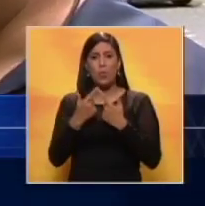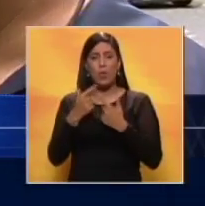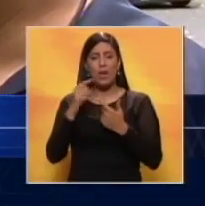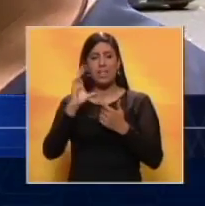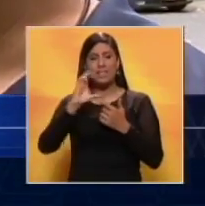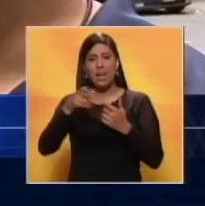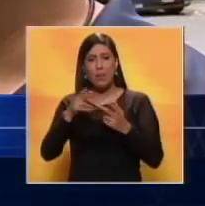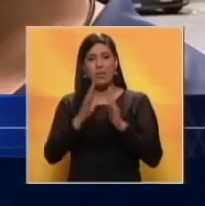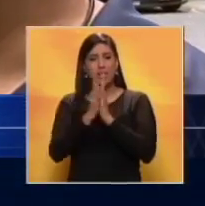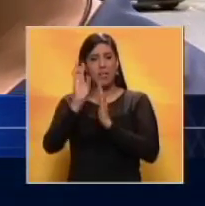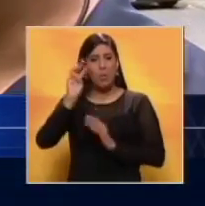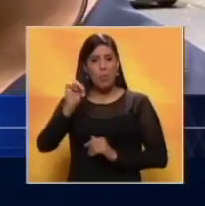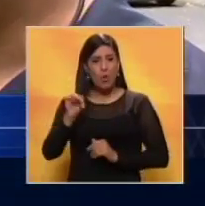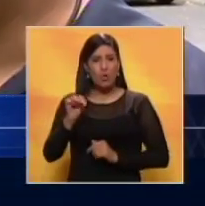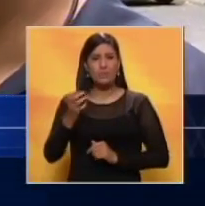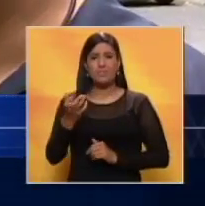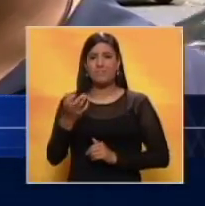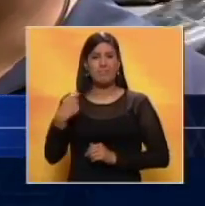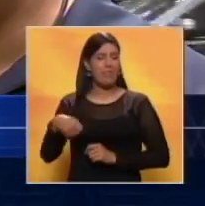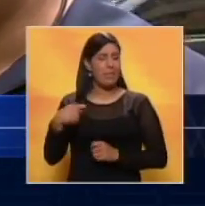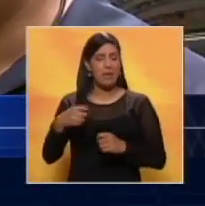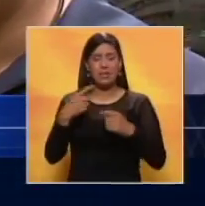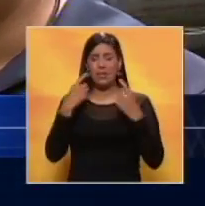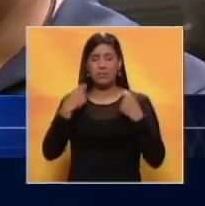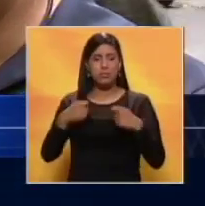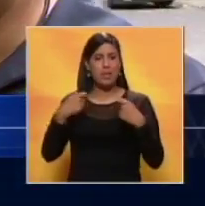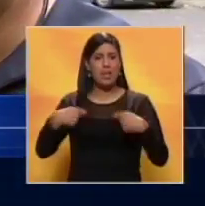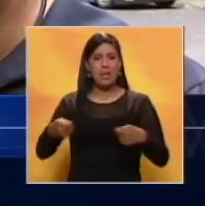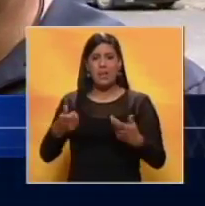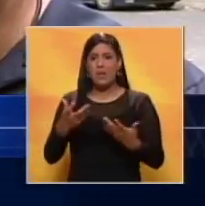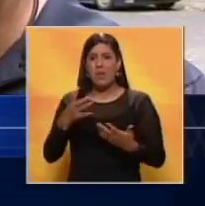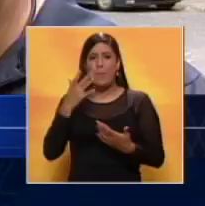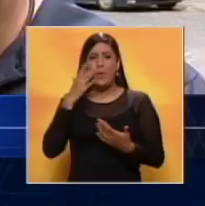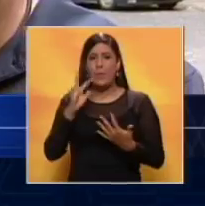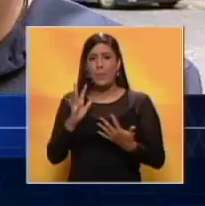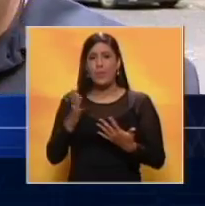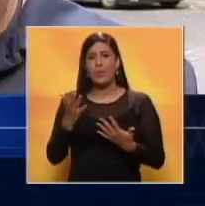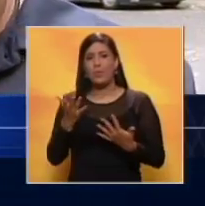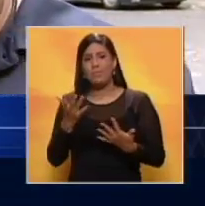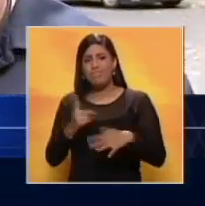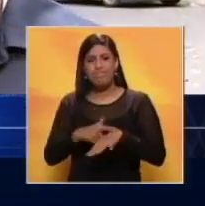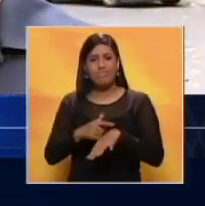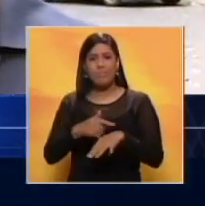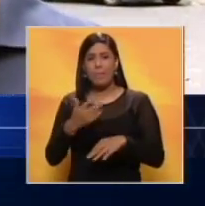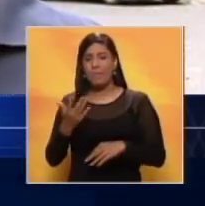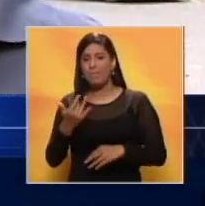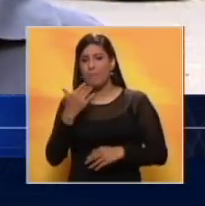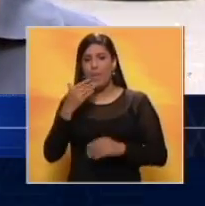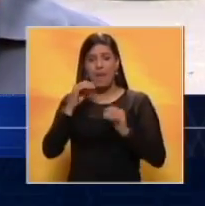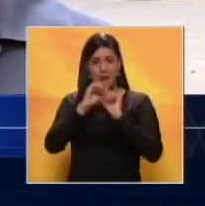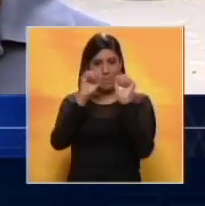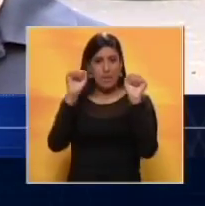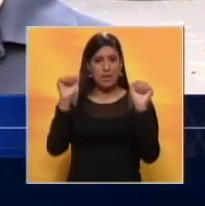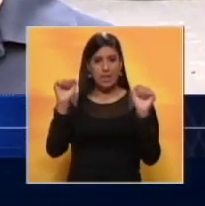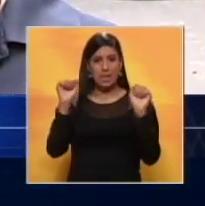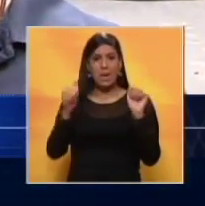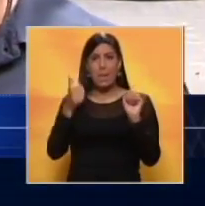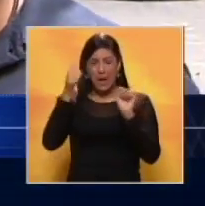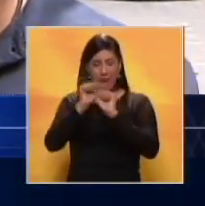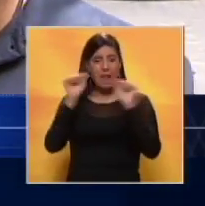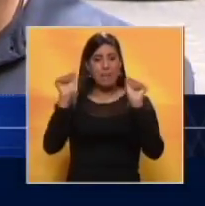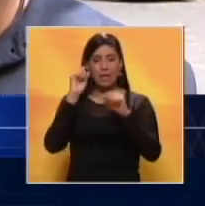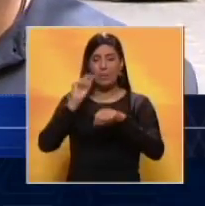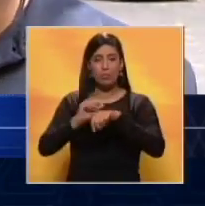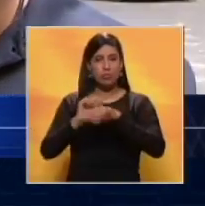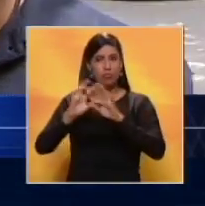Los Chaguaramos y Santa Mónica es desatada, por lo menos en las horas diurnas, más que todo en las